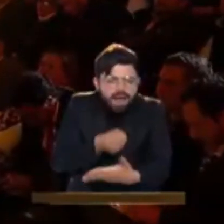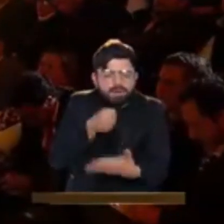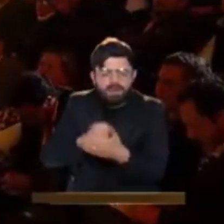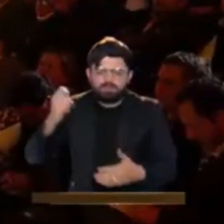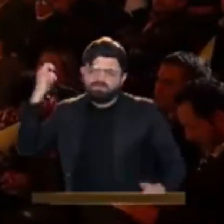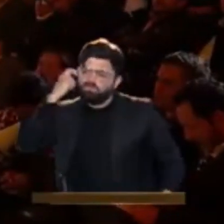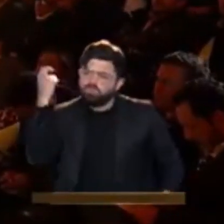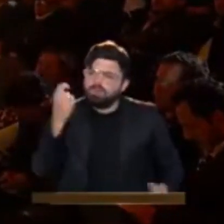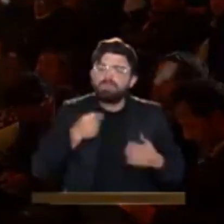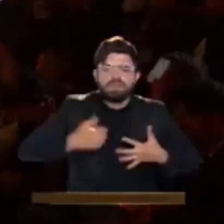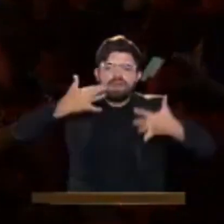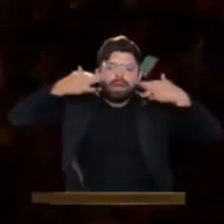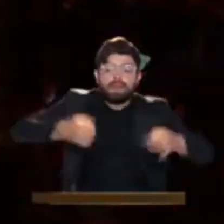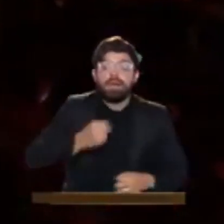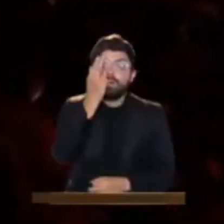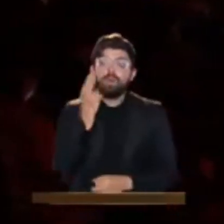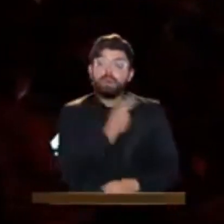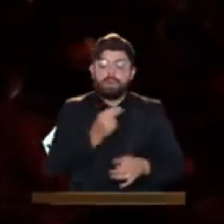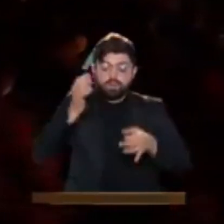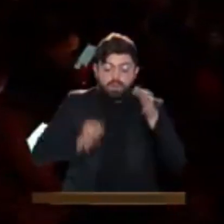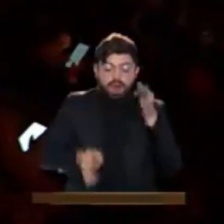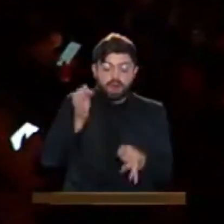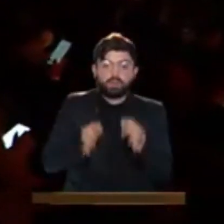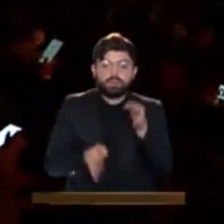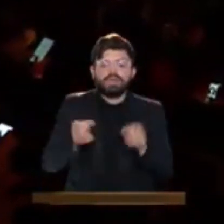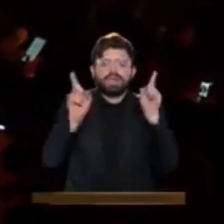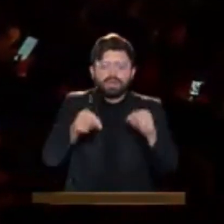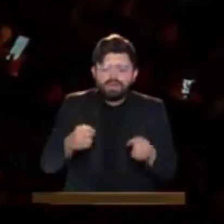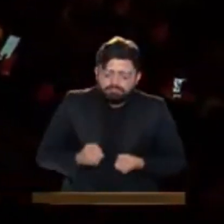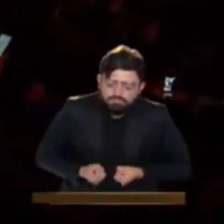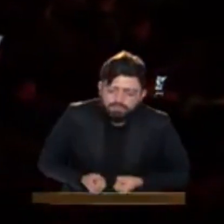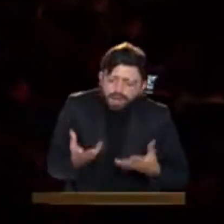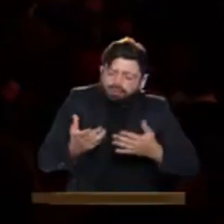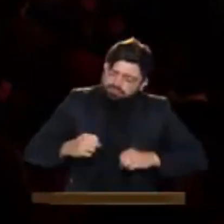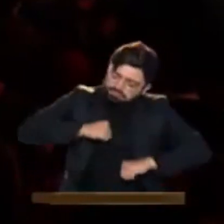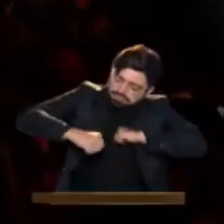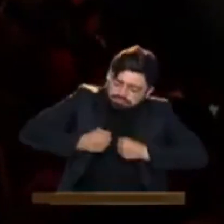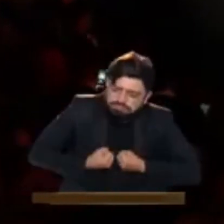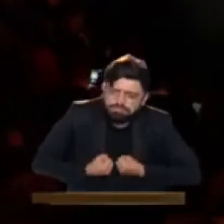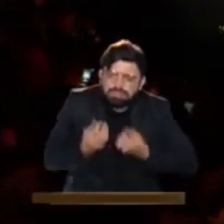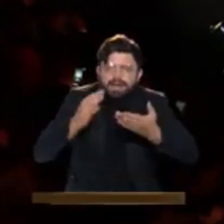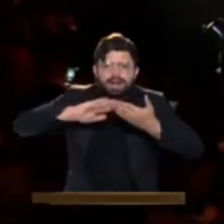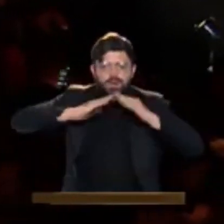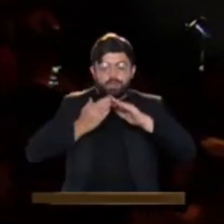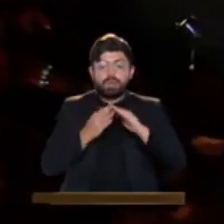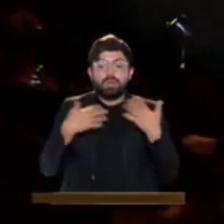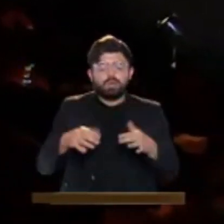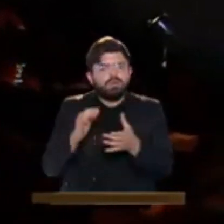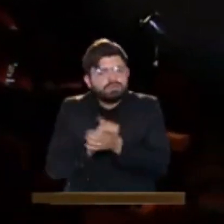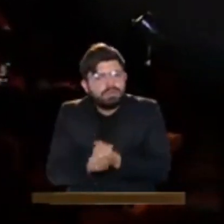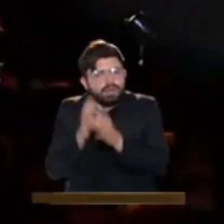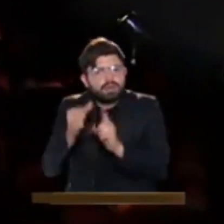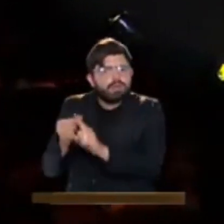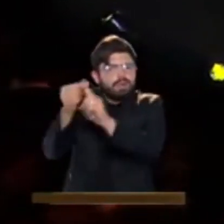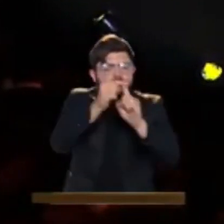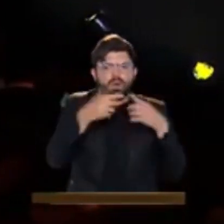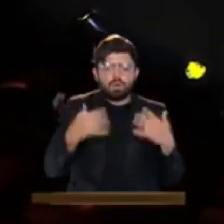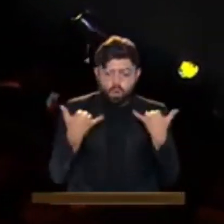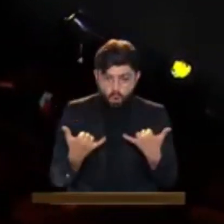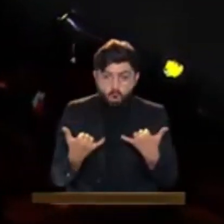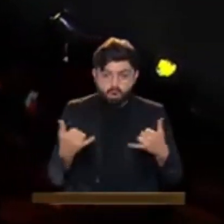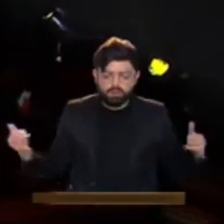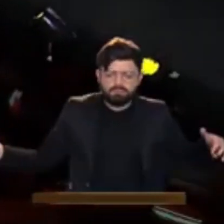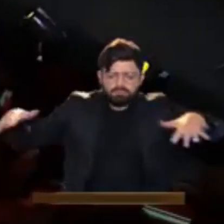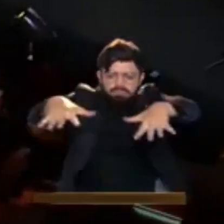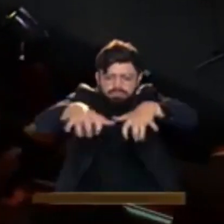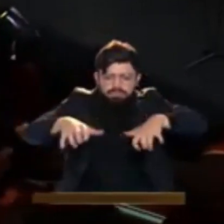verdad, su compromiso además con la justicia y su entrega a la comunidad? Quiero saludar especialmente a quienes nos acompañan aquí en el auditorio,